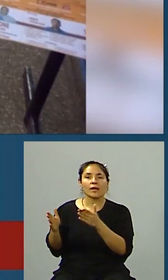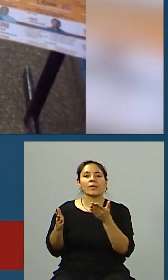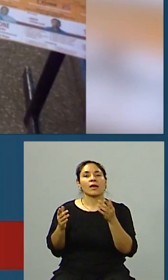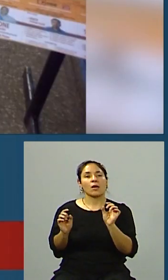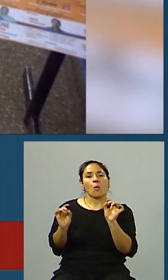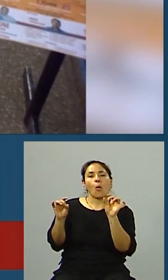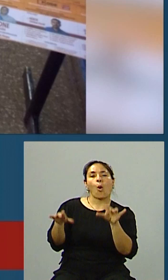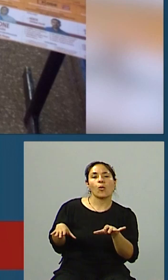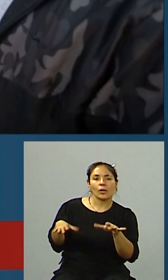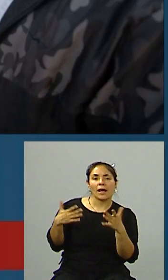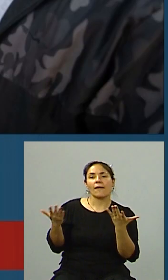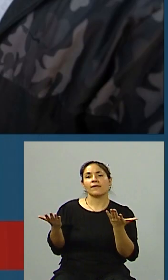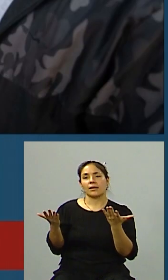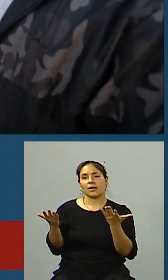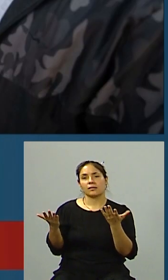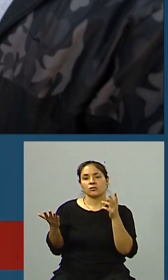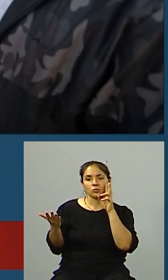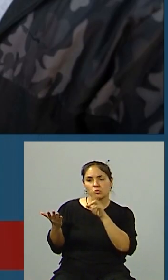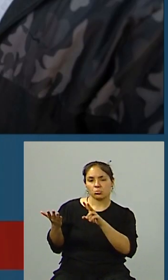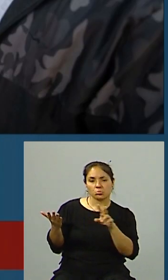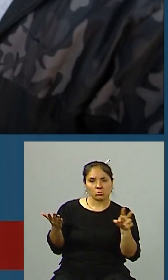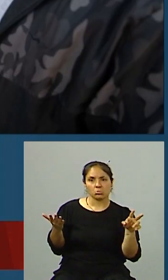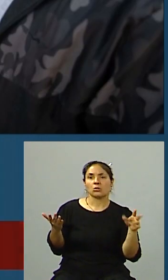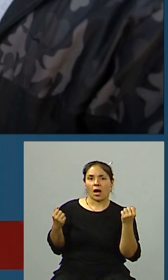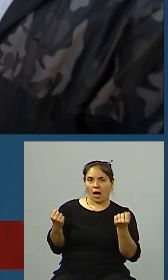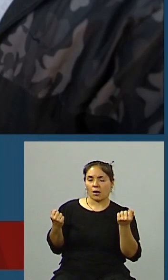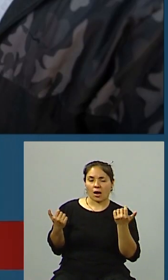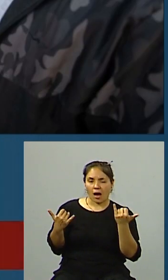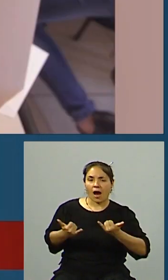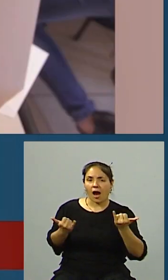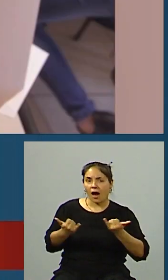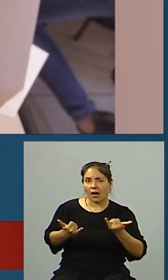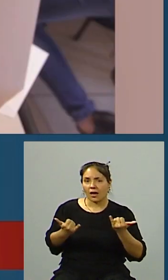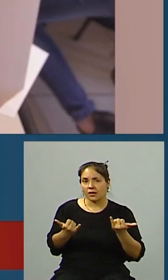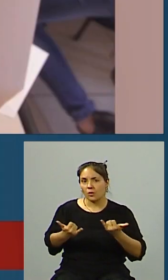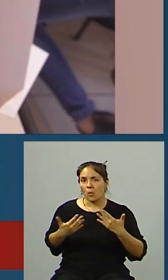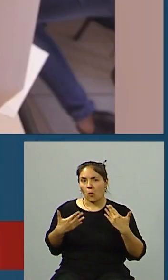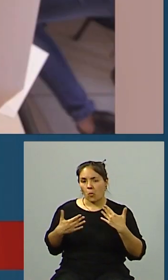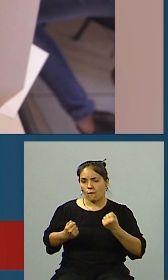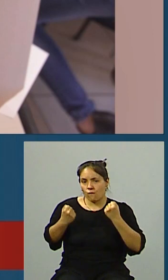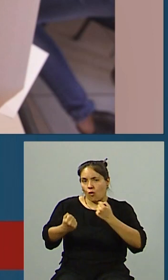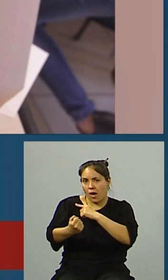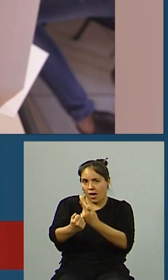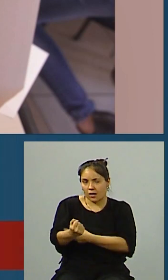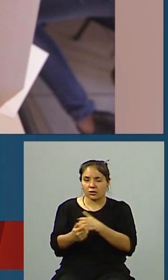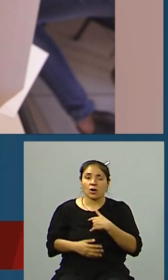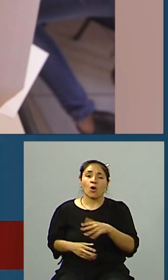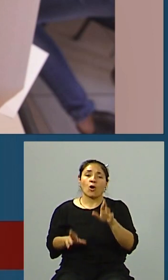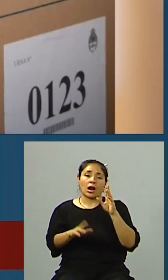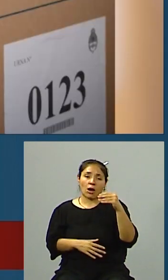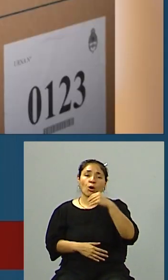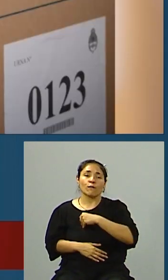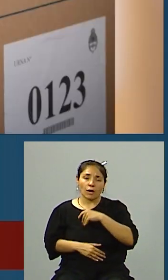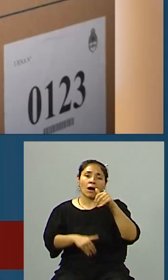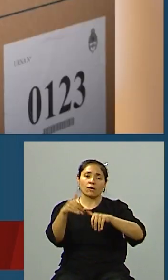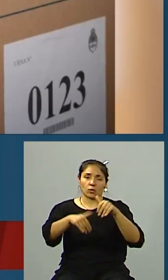vulnerabilidad nos muestran ciertas garantías. Así que esperemos que sea un proceso confiable,